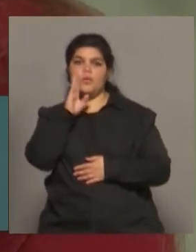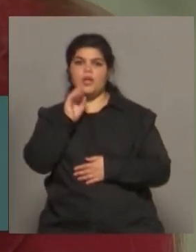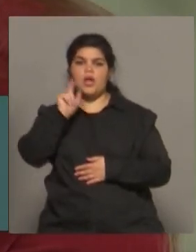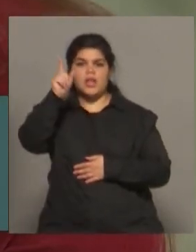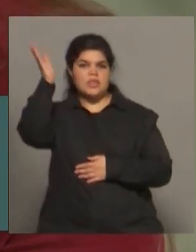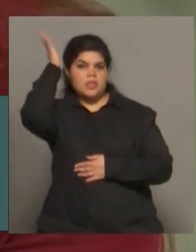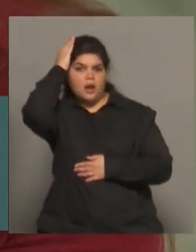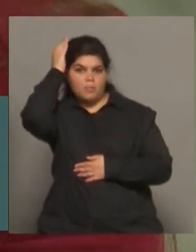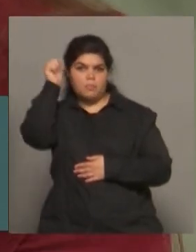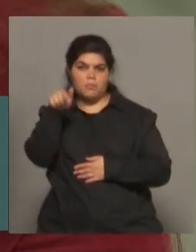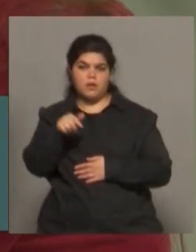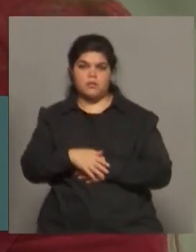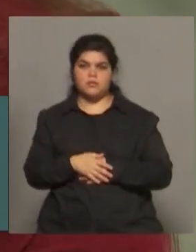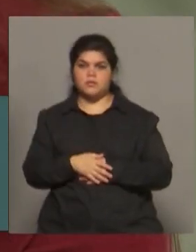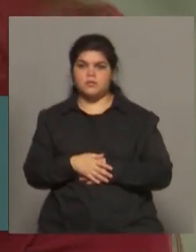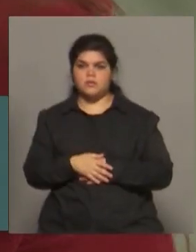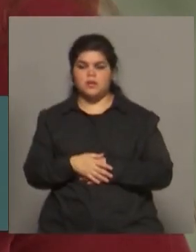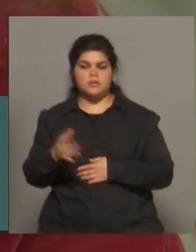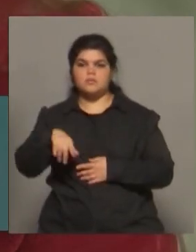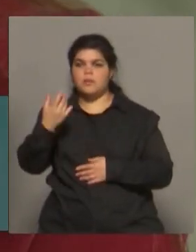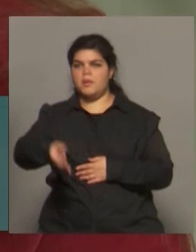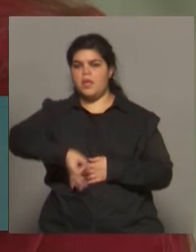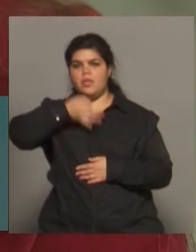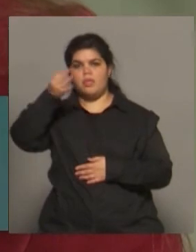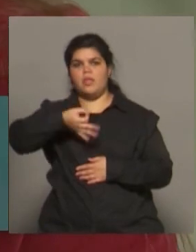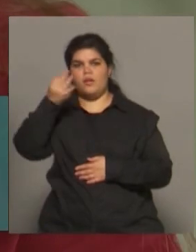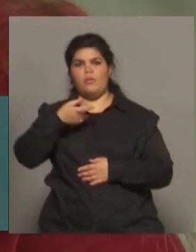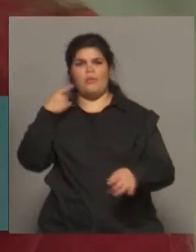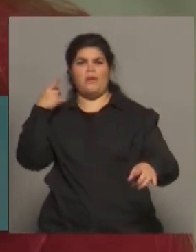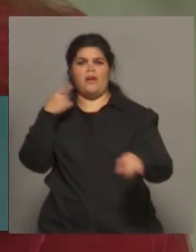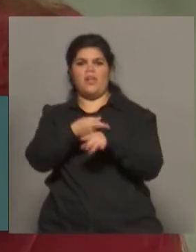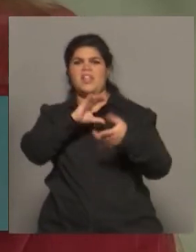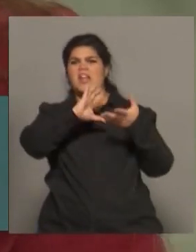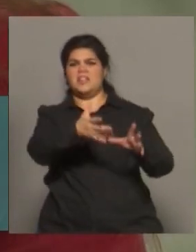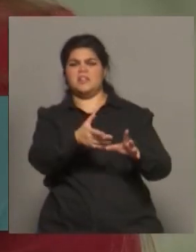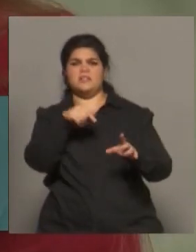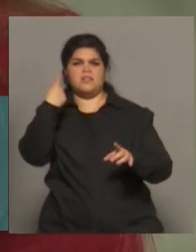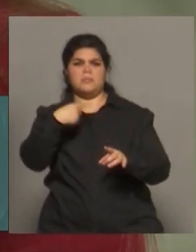como Trump con un discurso bastante antisistema y xenófobo,